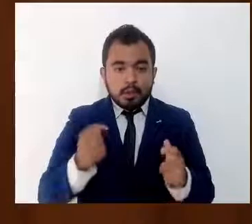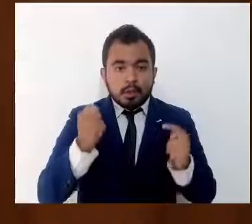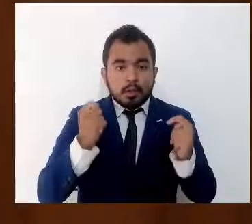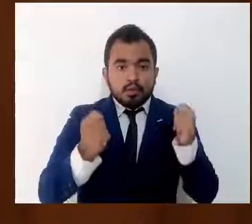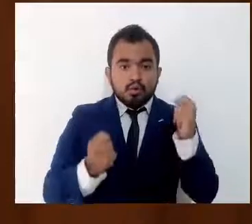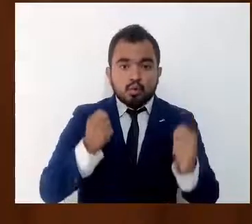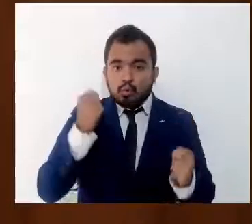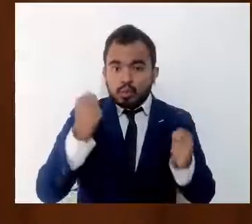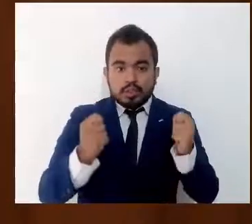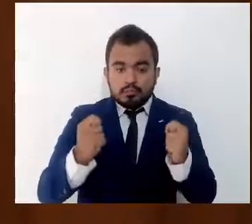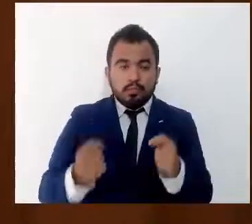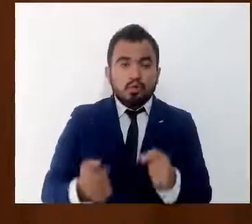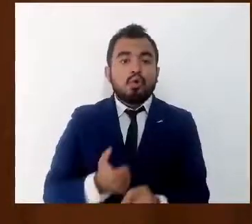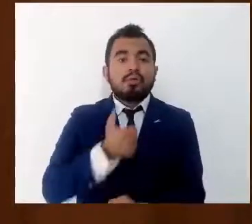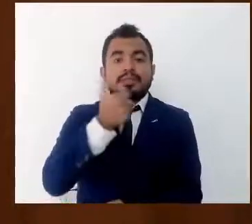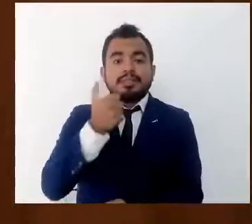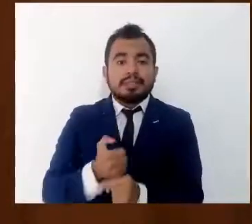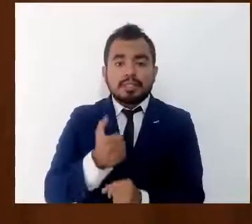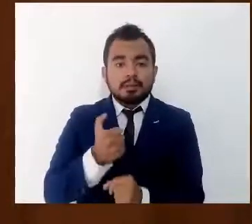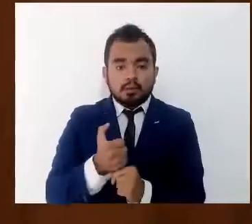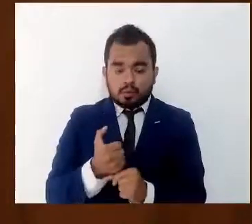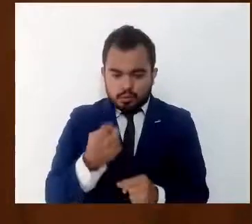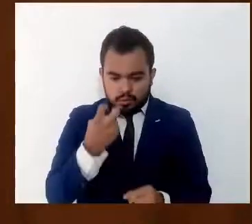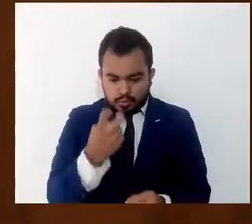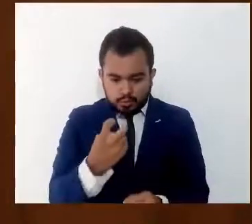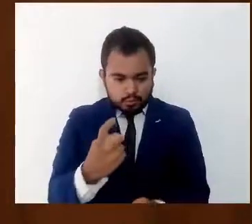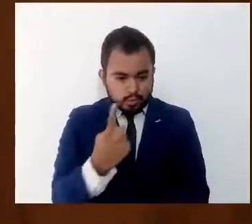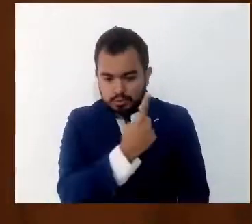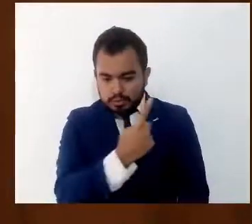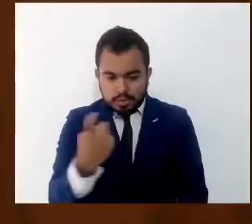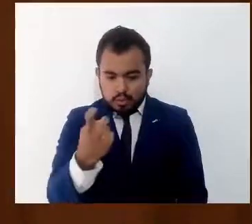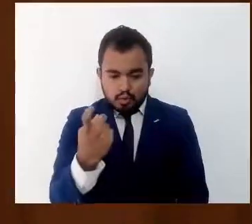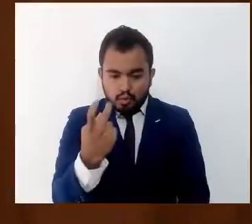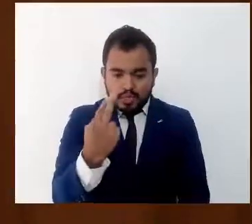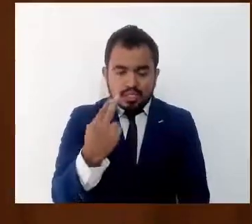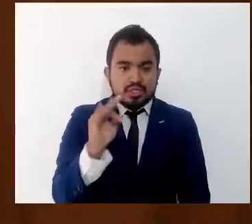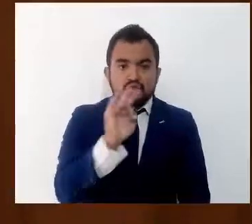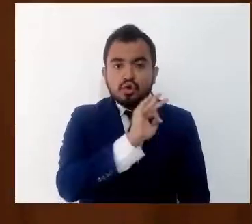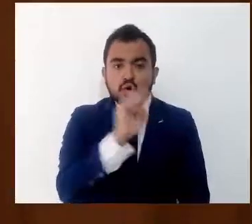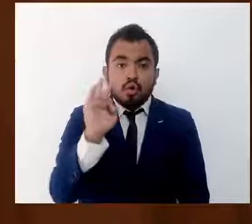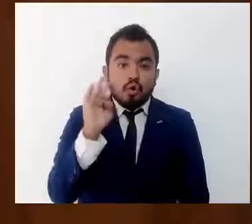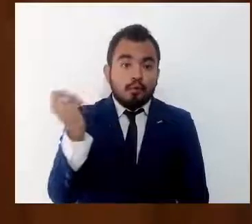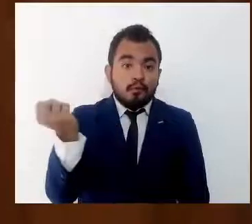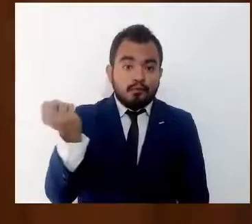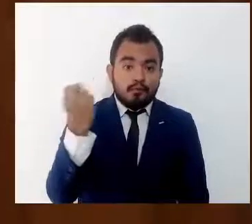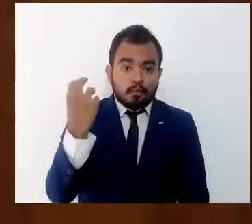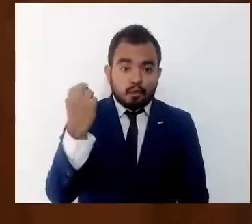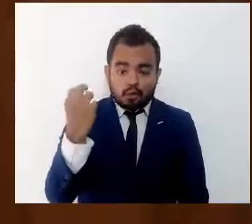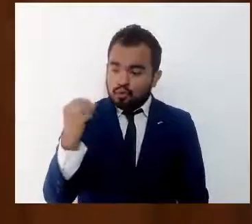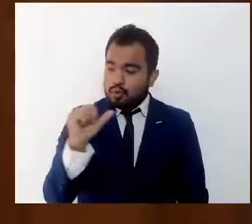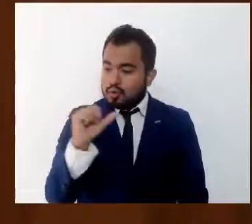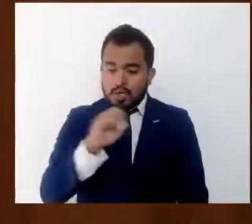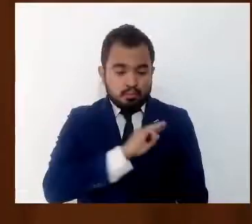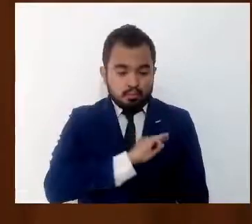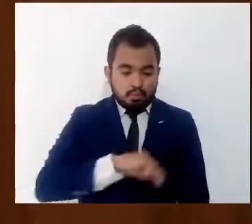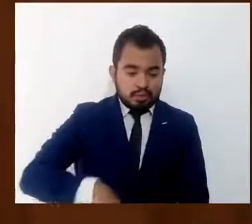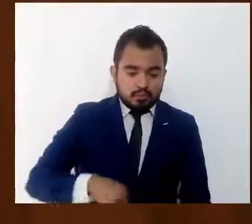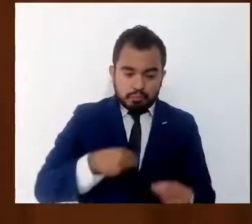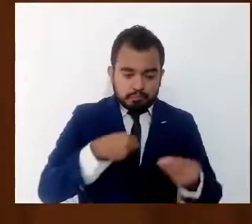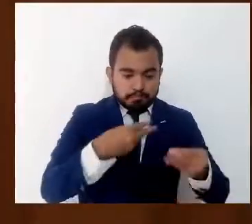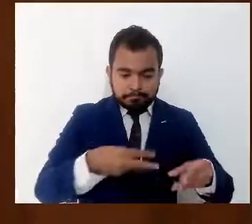con la instauración de estos 125 foros, se podrá dotar a los municipios de las herramientas adecuadas para